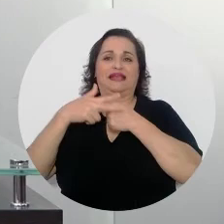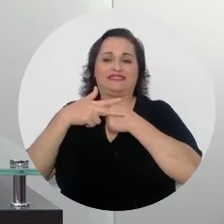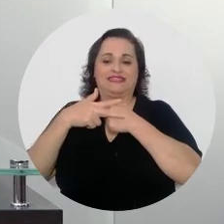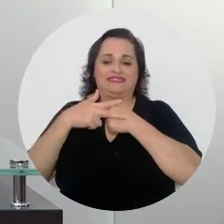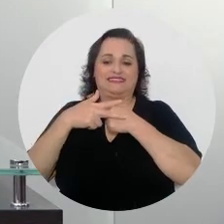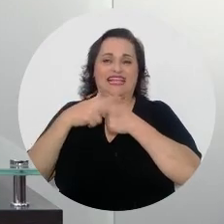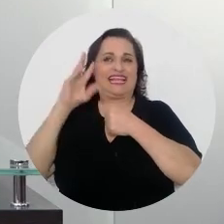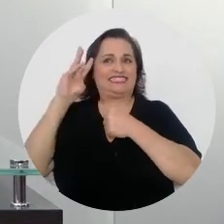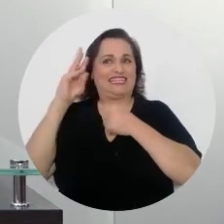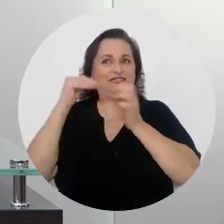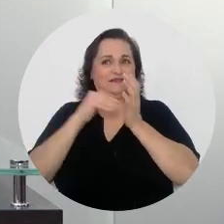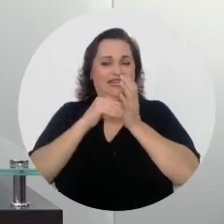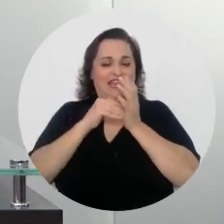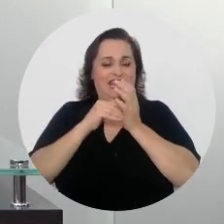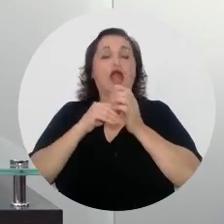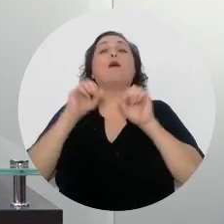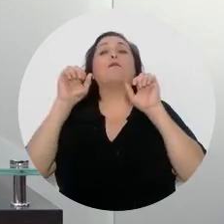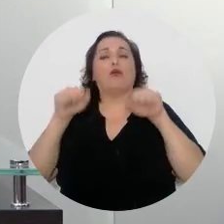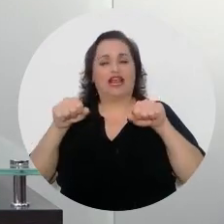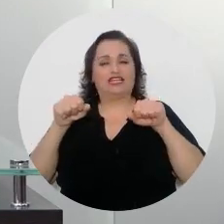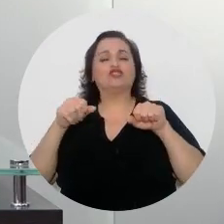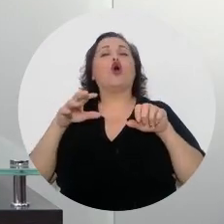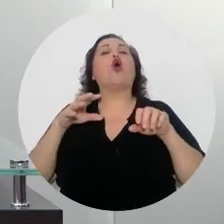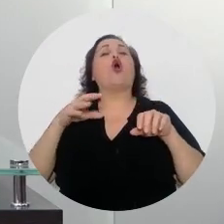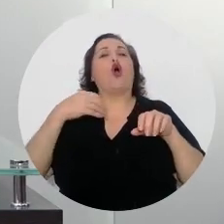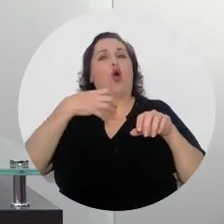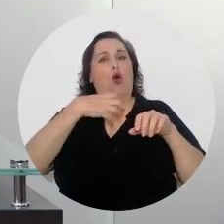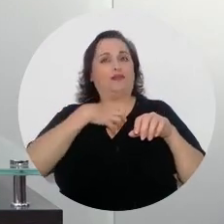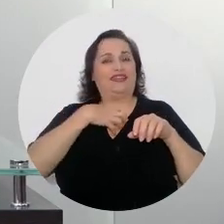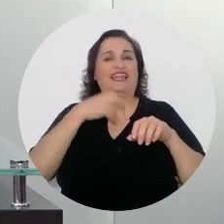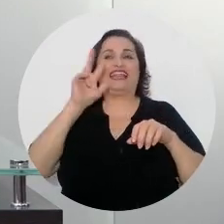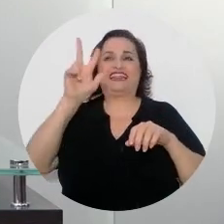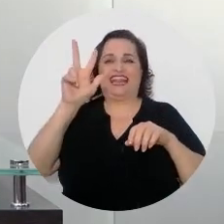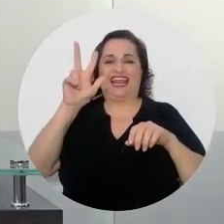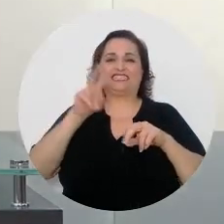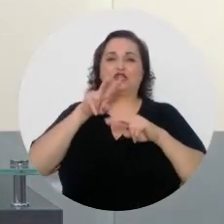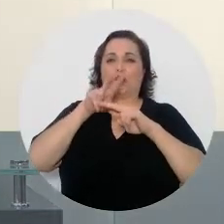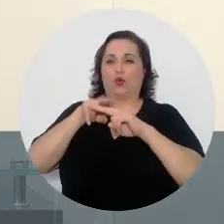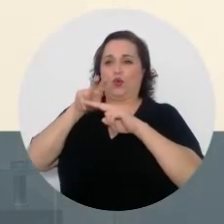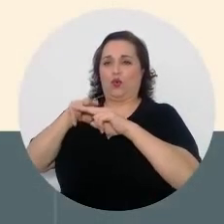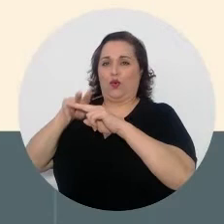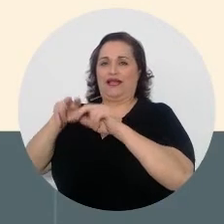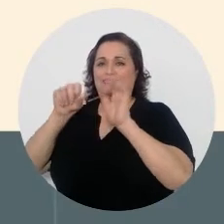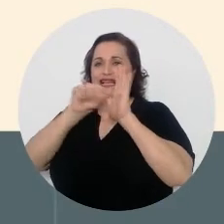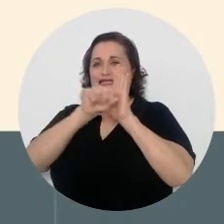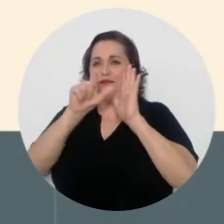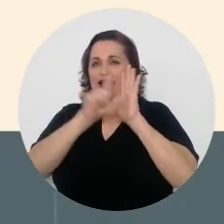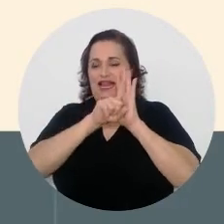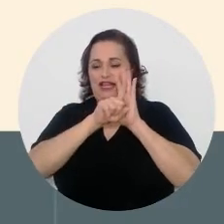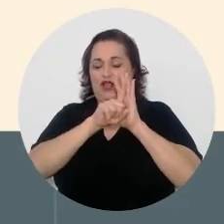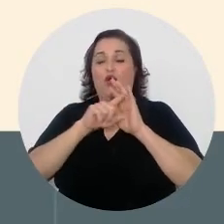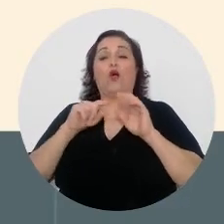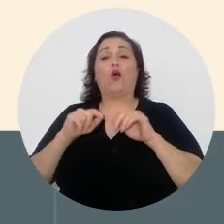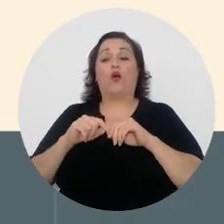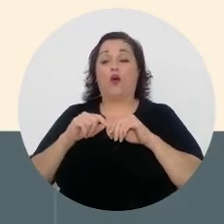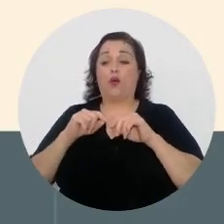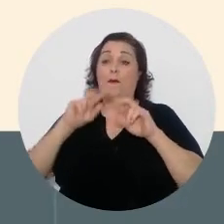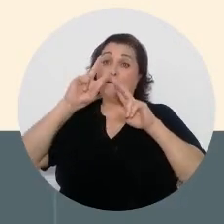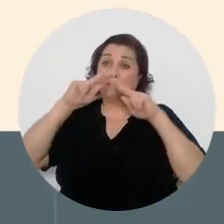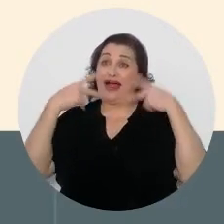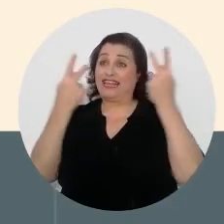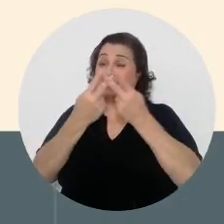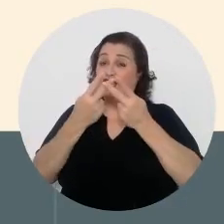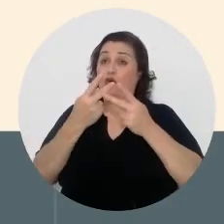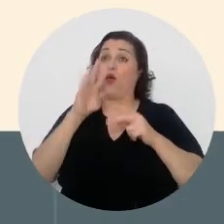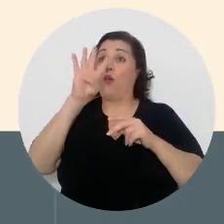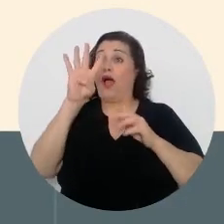veces. Así, obtiene 3 curules. En el caso del partido político B, que